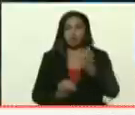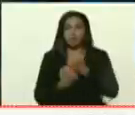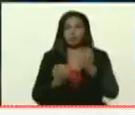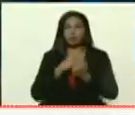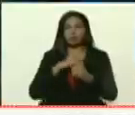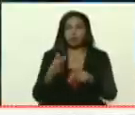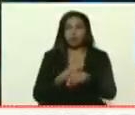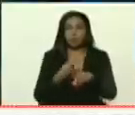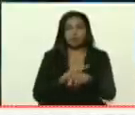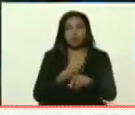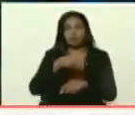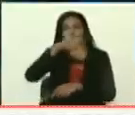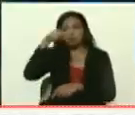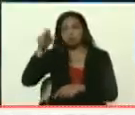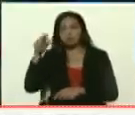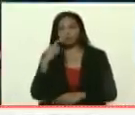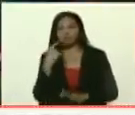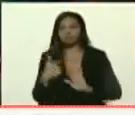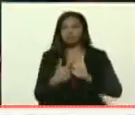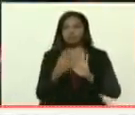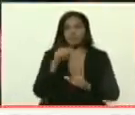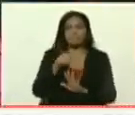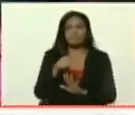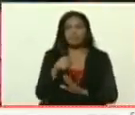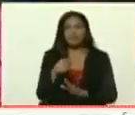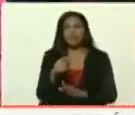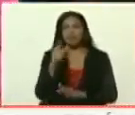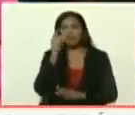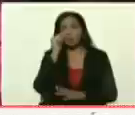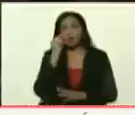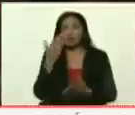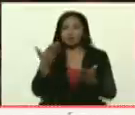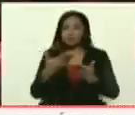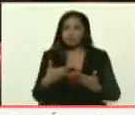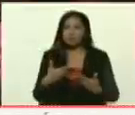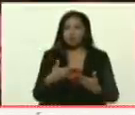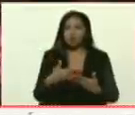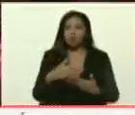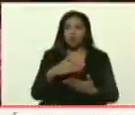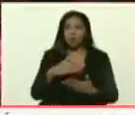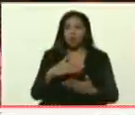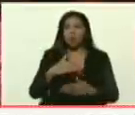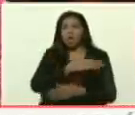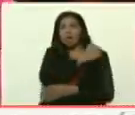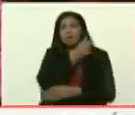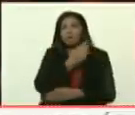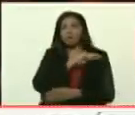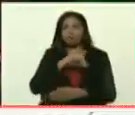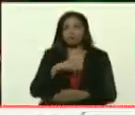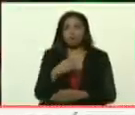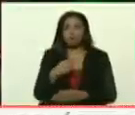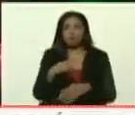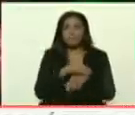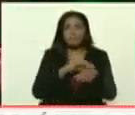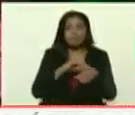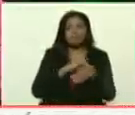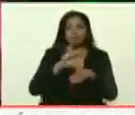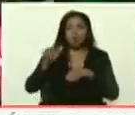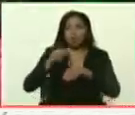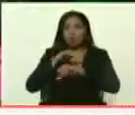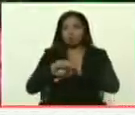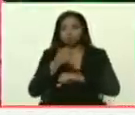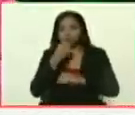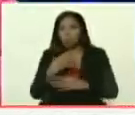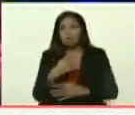del gobierno de Noruega. También ha destacado el presidente Nicolás Maduro, que ha recibido por parte del jefe de la Comisión Venezolana, en este caso el ministro Jorge Rodríguez,